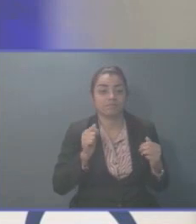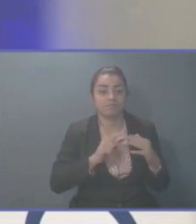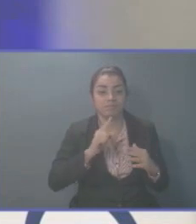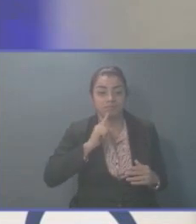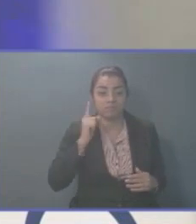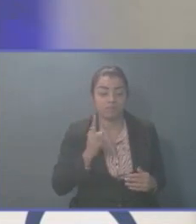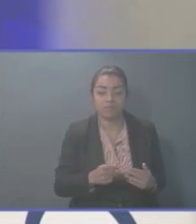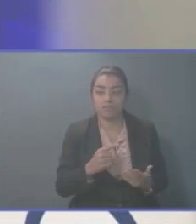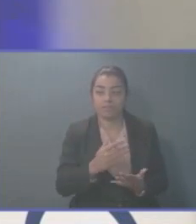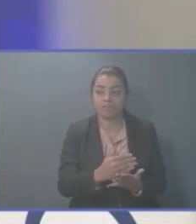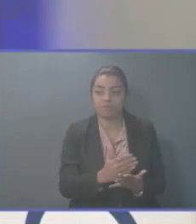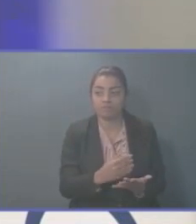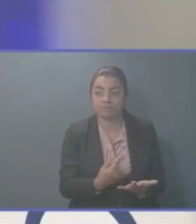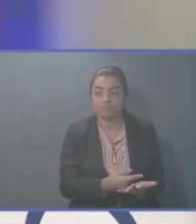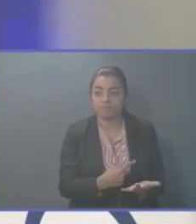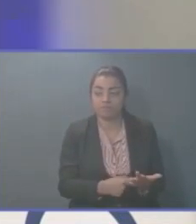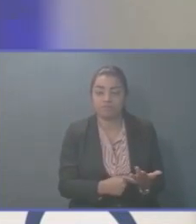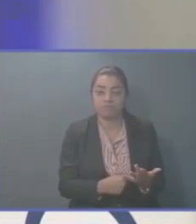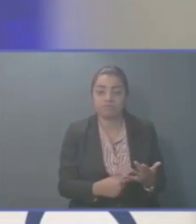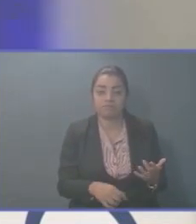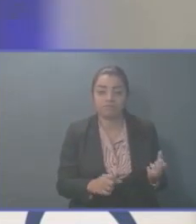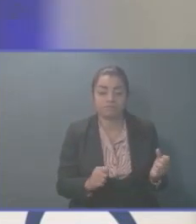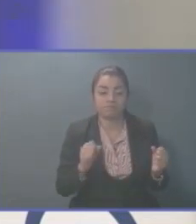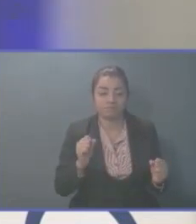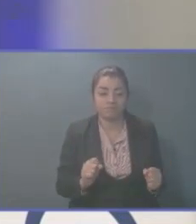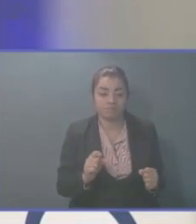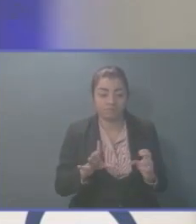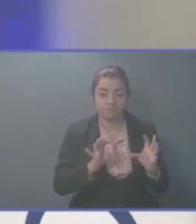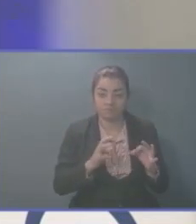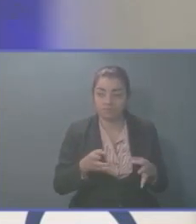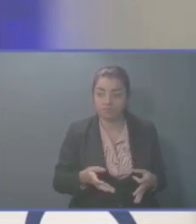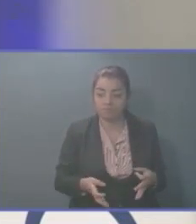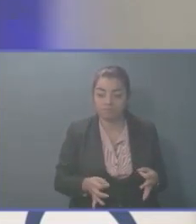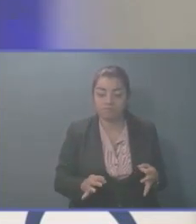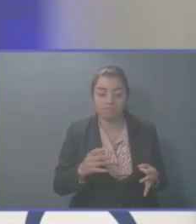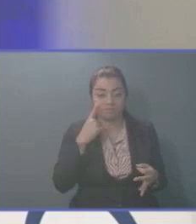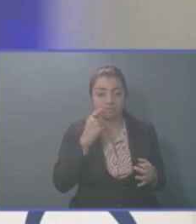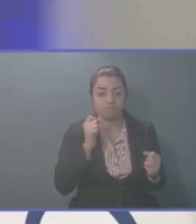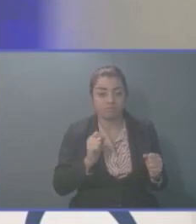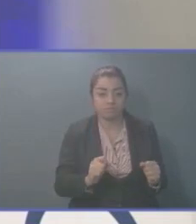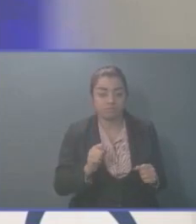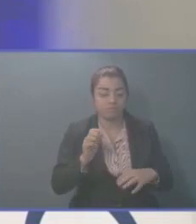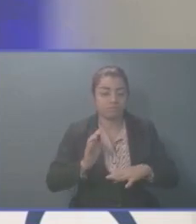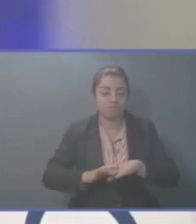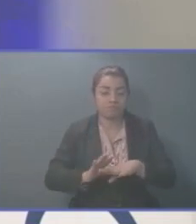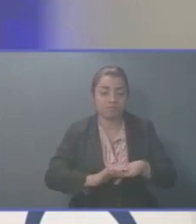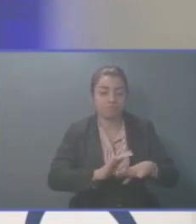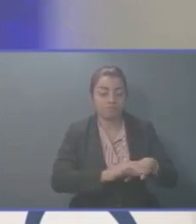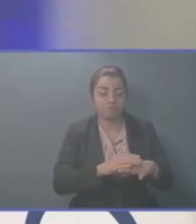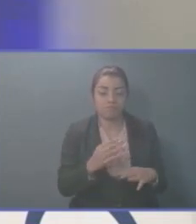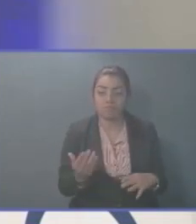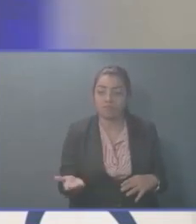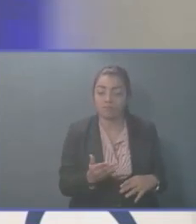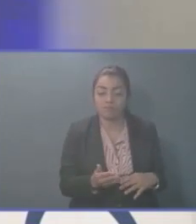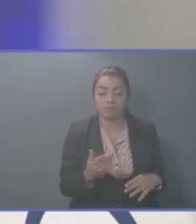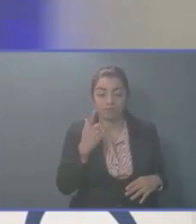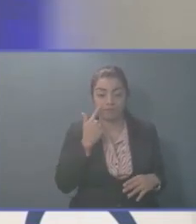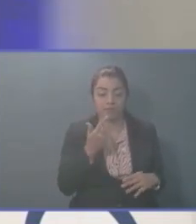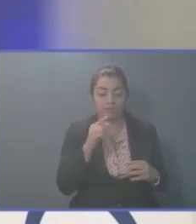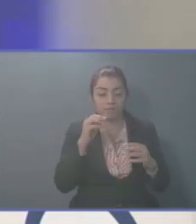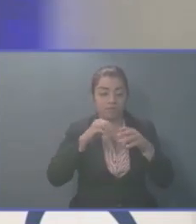obligar a que actúe de determinada forma, porque la convocatoria decía además aprobar